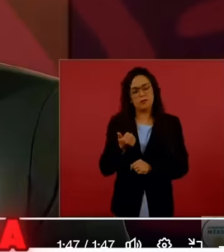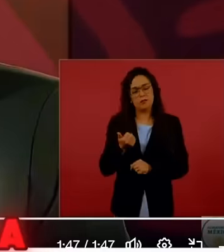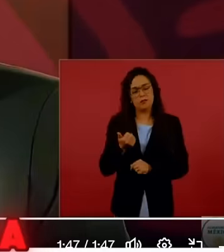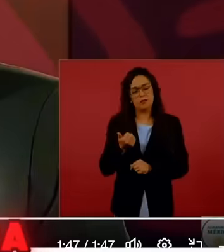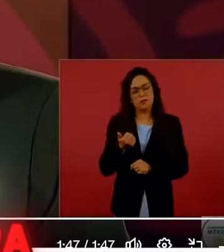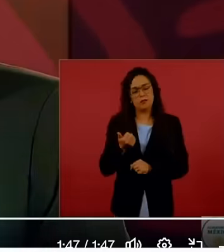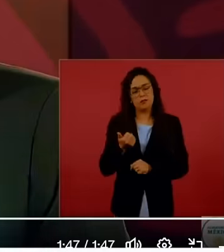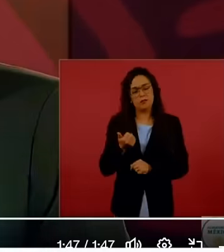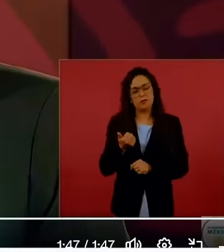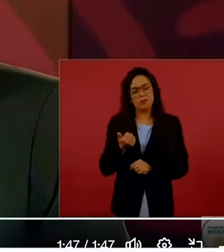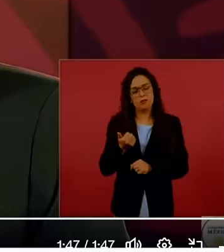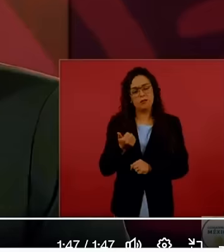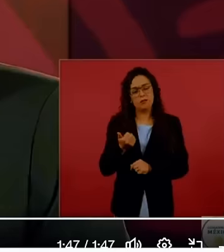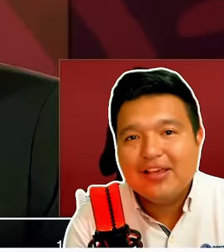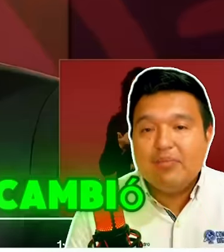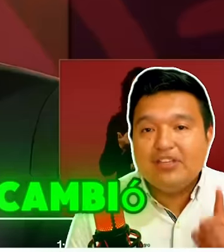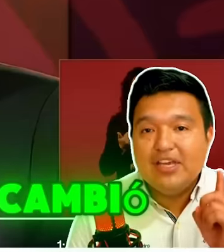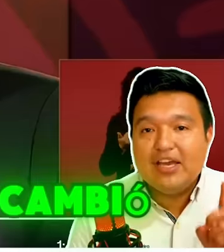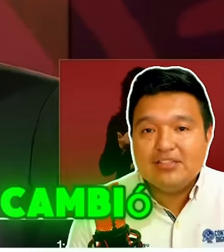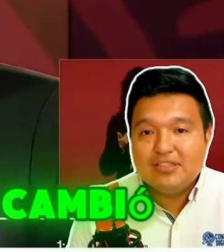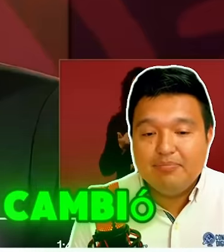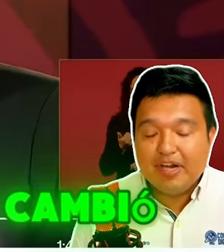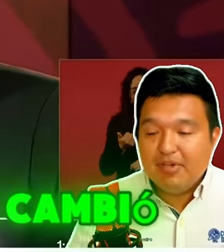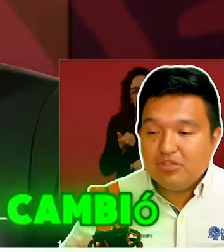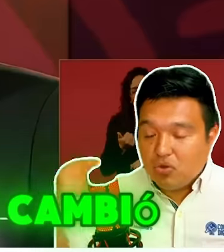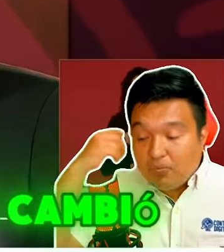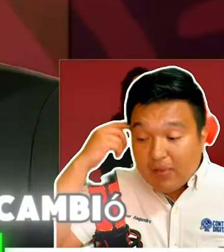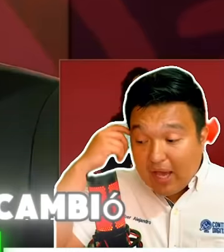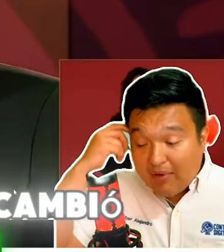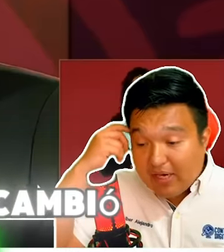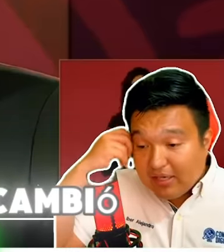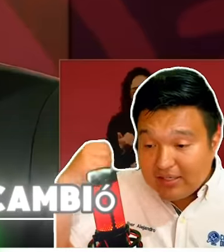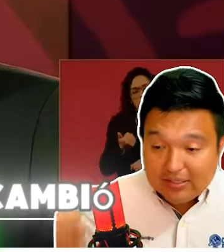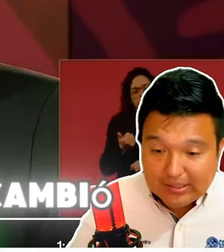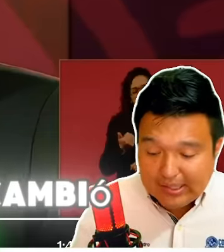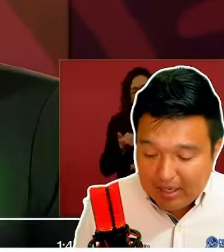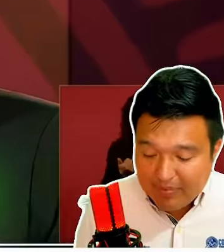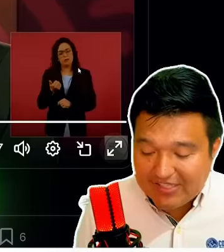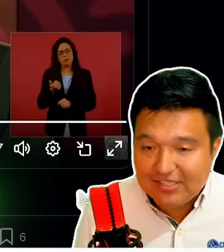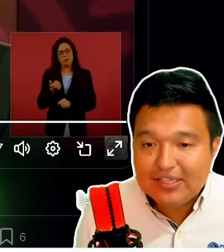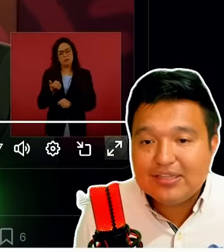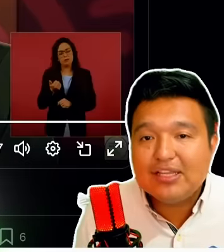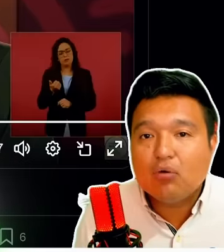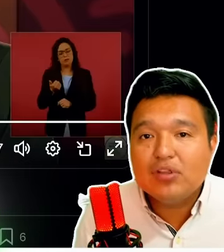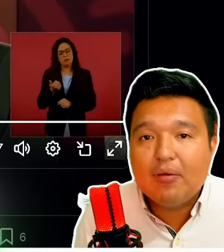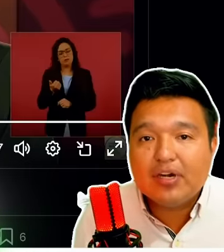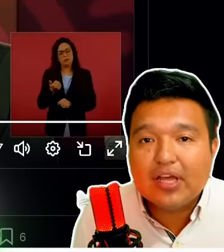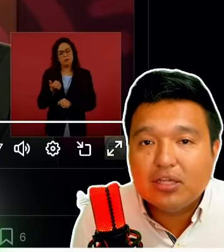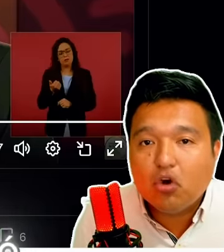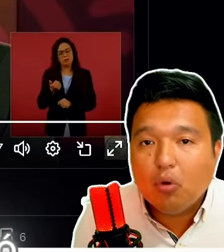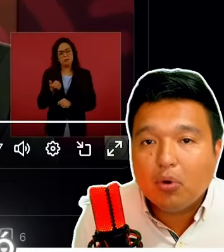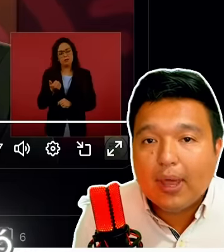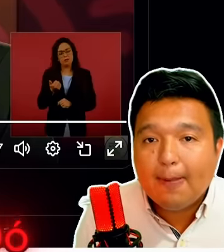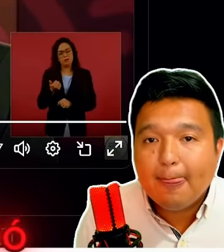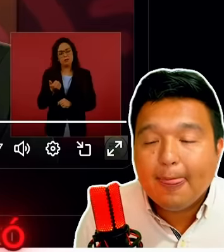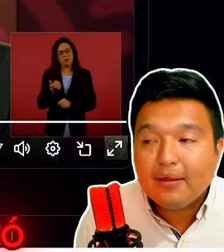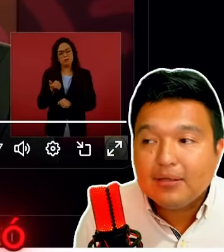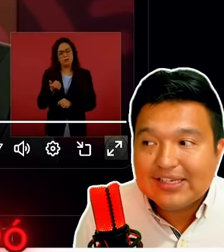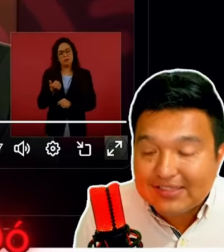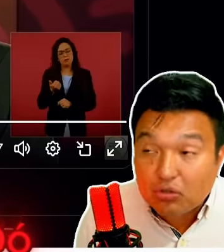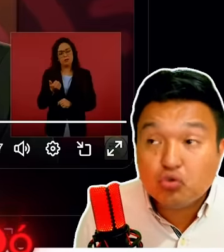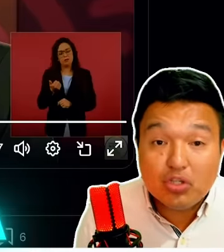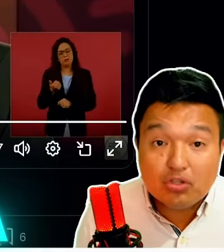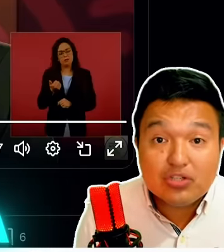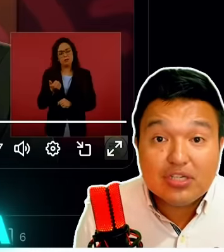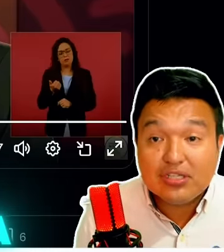el Consejo de la Judicatura Federal lamentablemente cambió de opinión, cambió de parecer y el día de